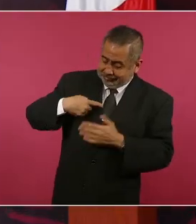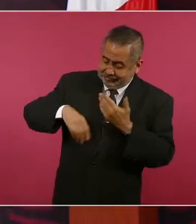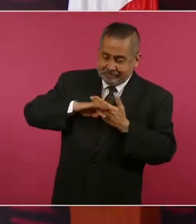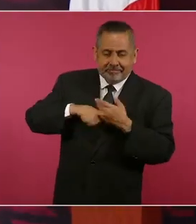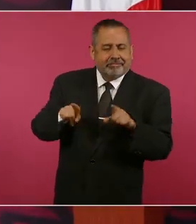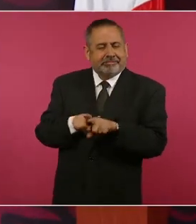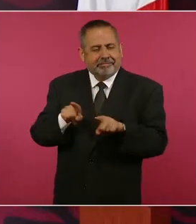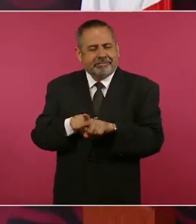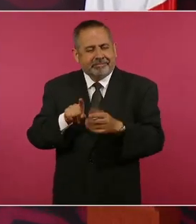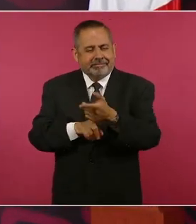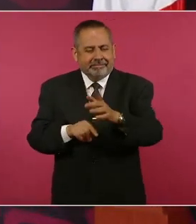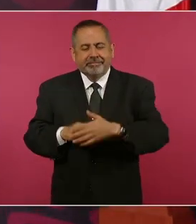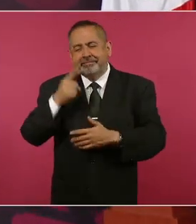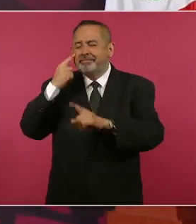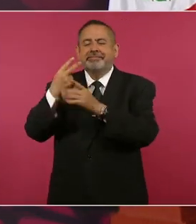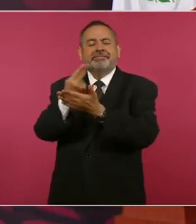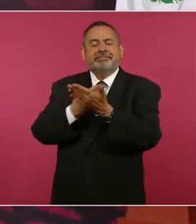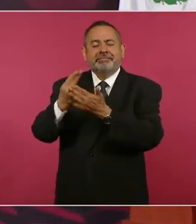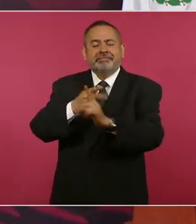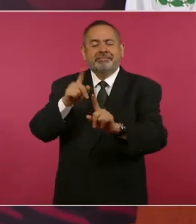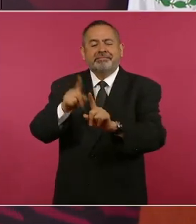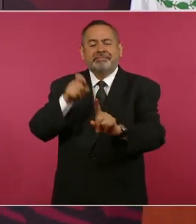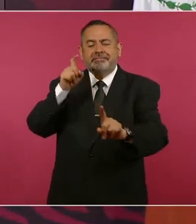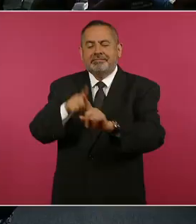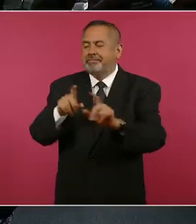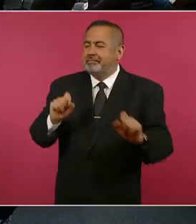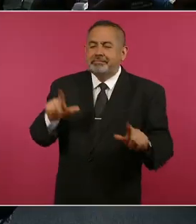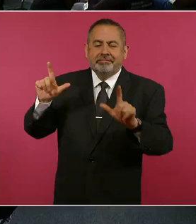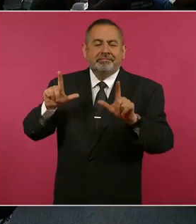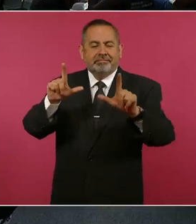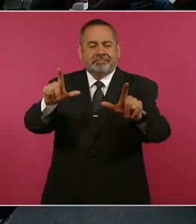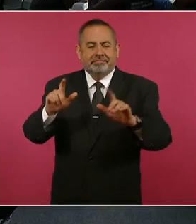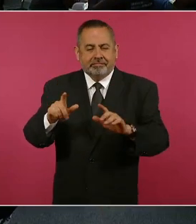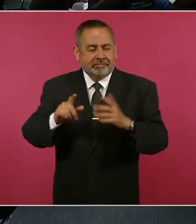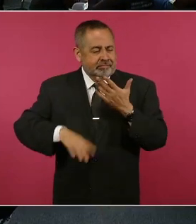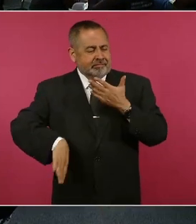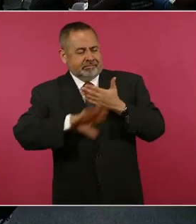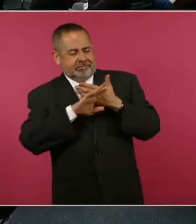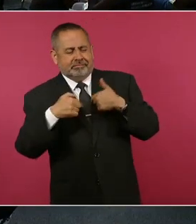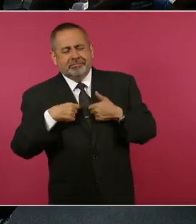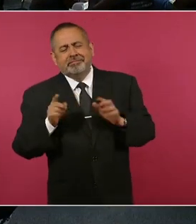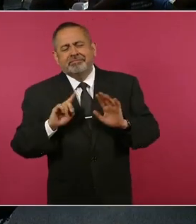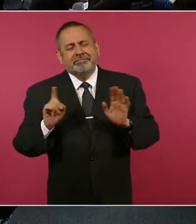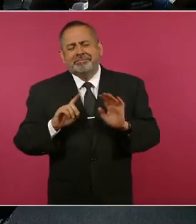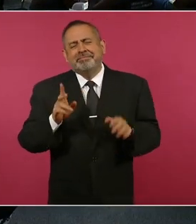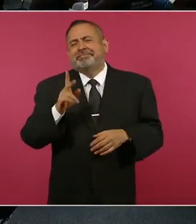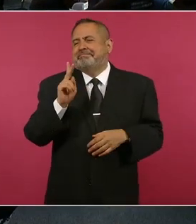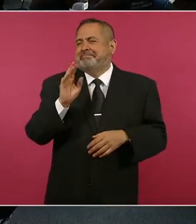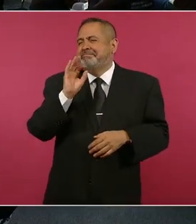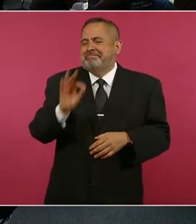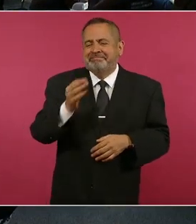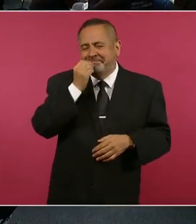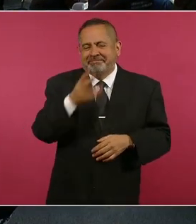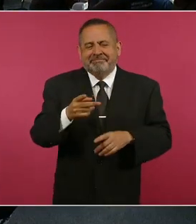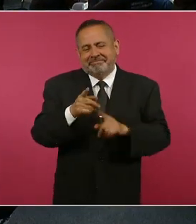Les voy a poner una caricatura que hizo, pues no en contra mía, pero sí,